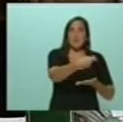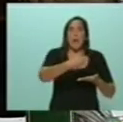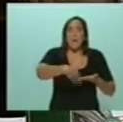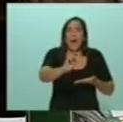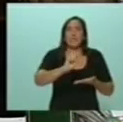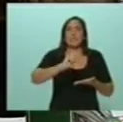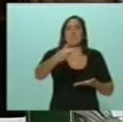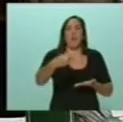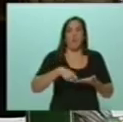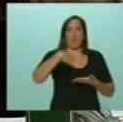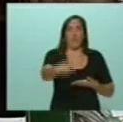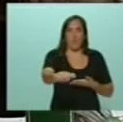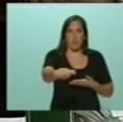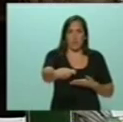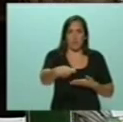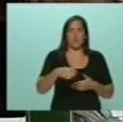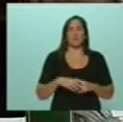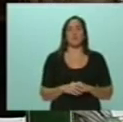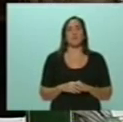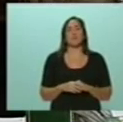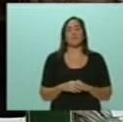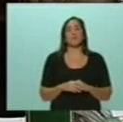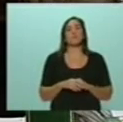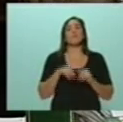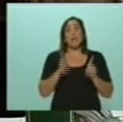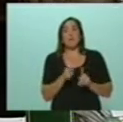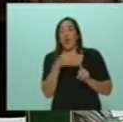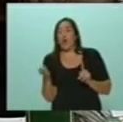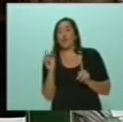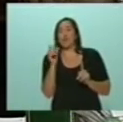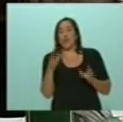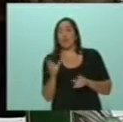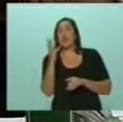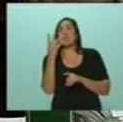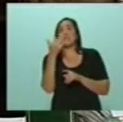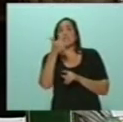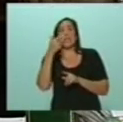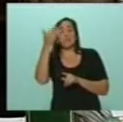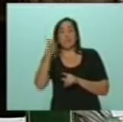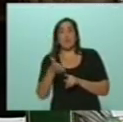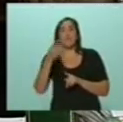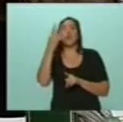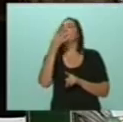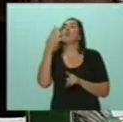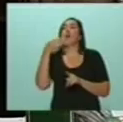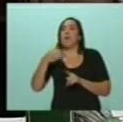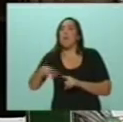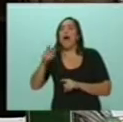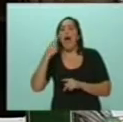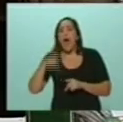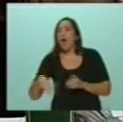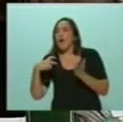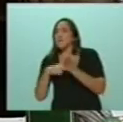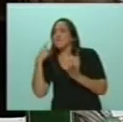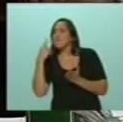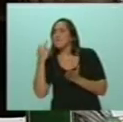segunda. También hubo y hay un 6%, unas 4.377 en proceso de verificación.